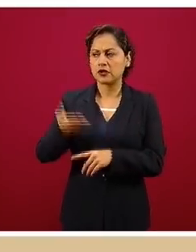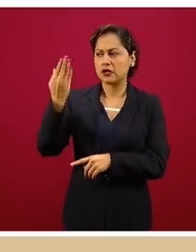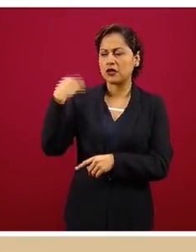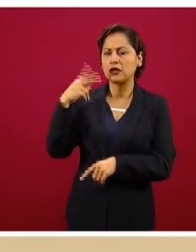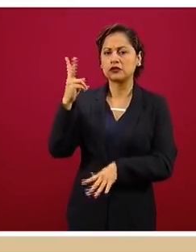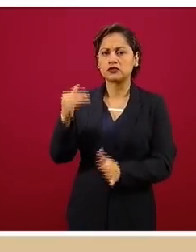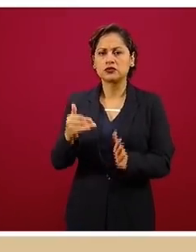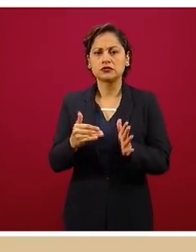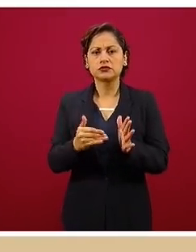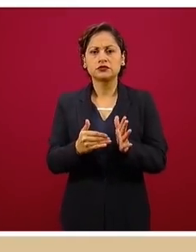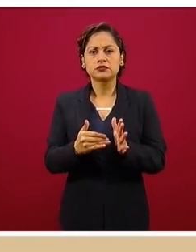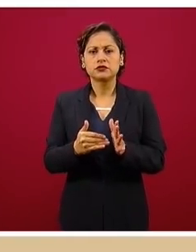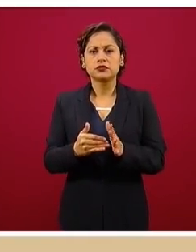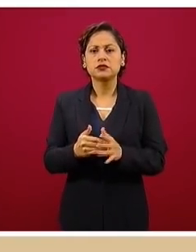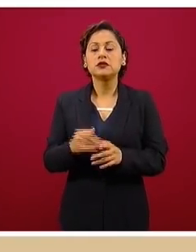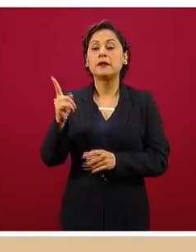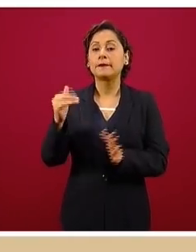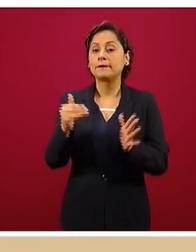1995,